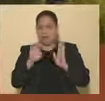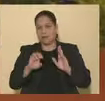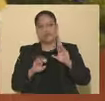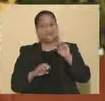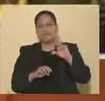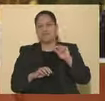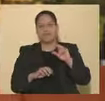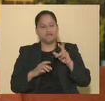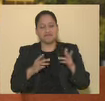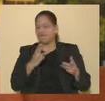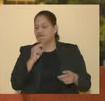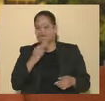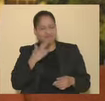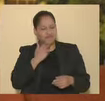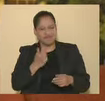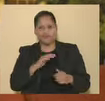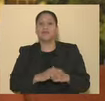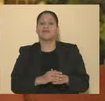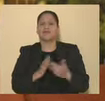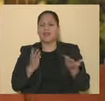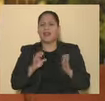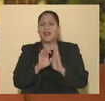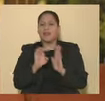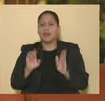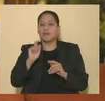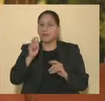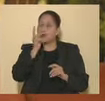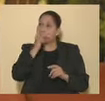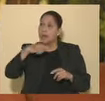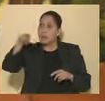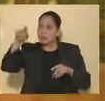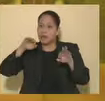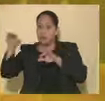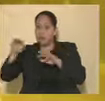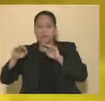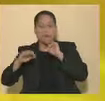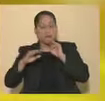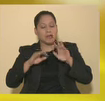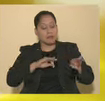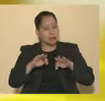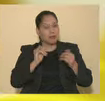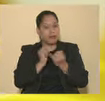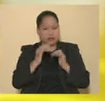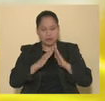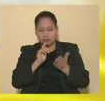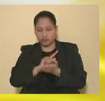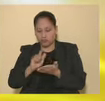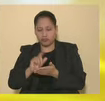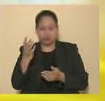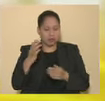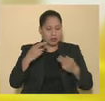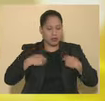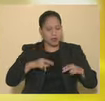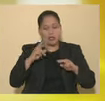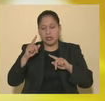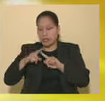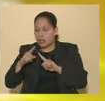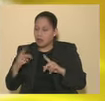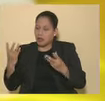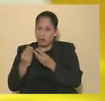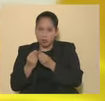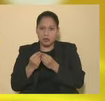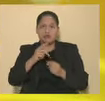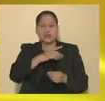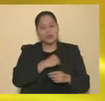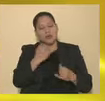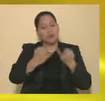consciente no va a ser con el ejemplo. El ejemplo es: el padre se va a trabajar, la madre está todo el día trabajando en la casa, les ayuda con las tareas, pone demás, y los